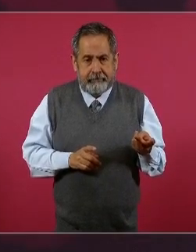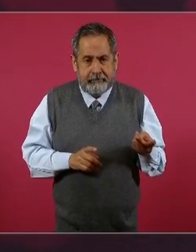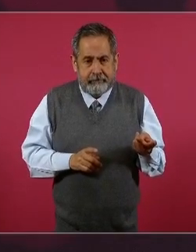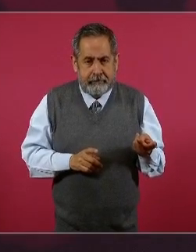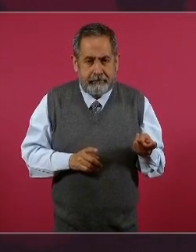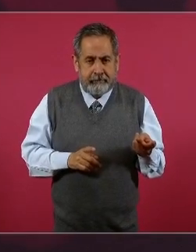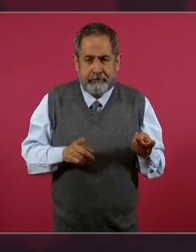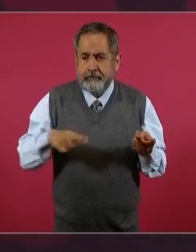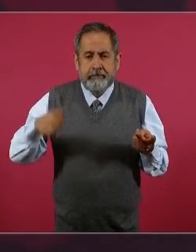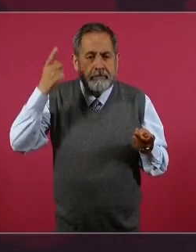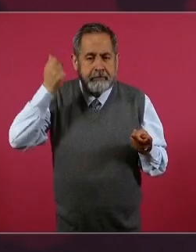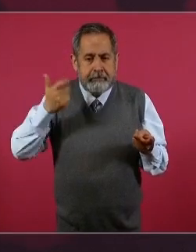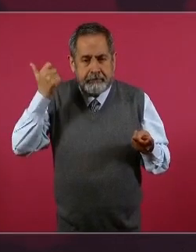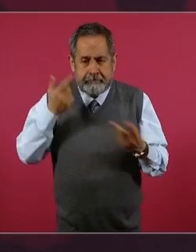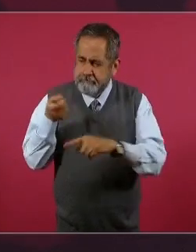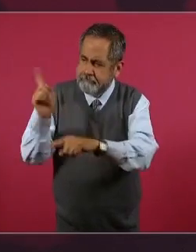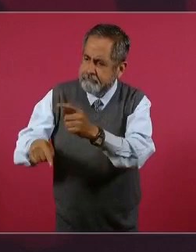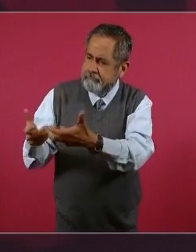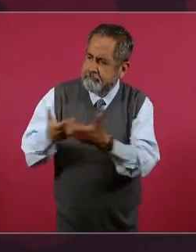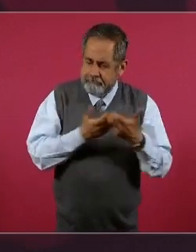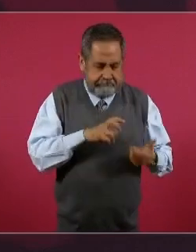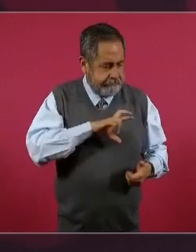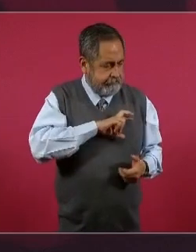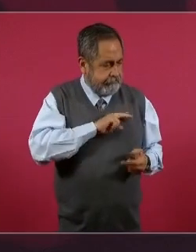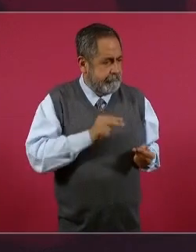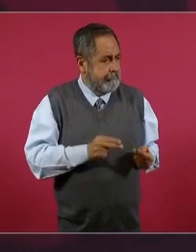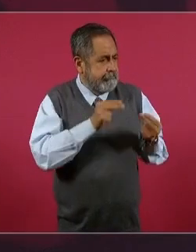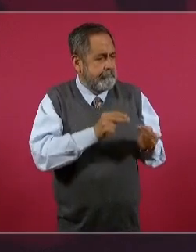privatizar las pensiones de los trabajadores,